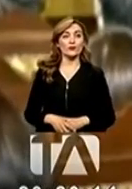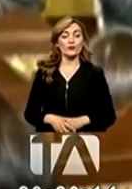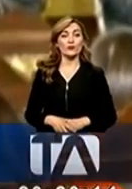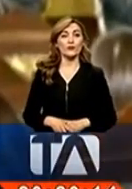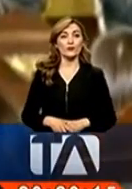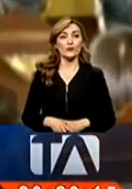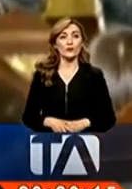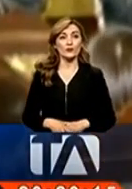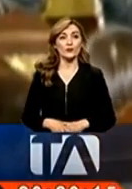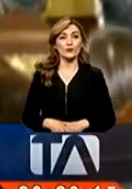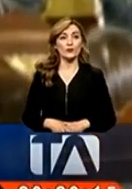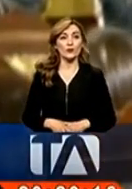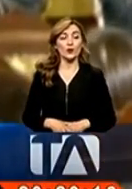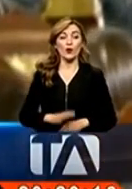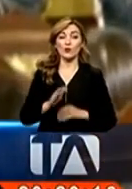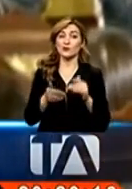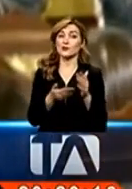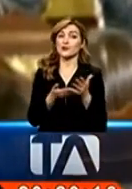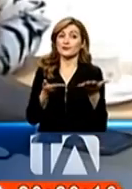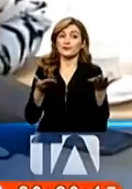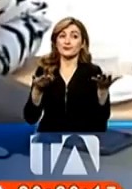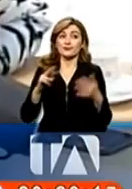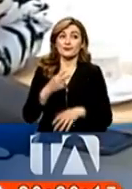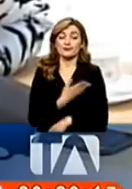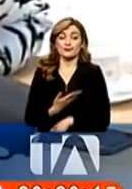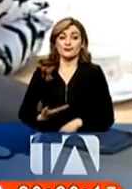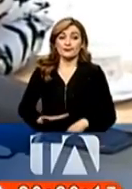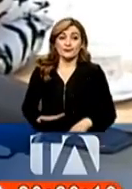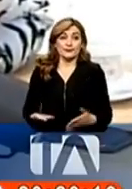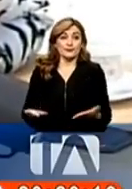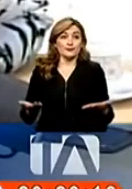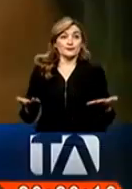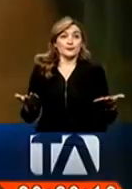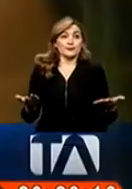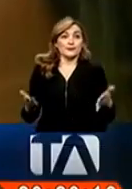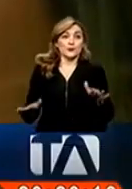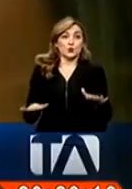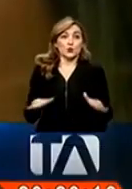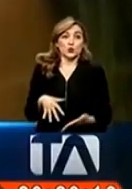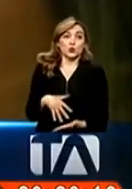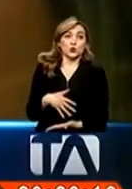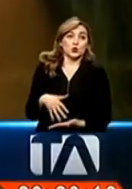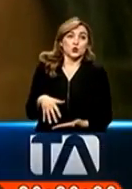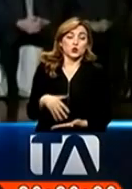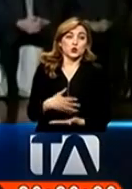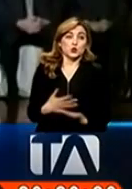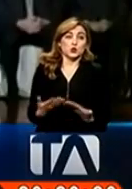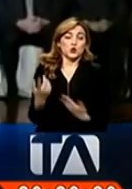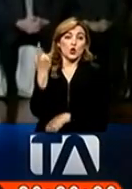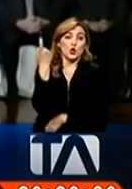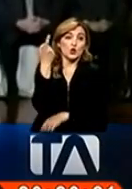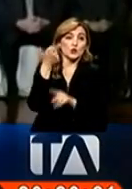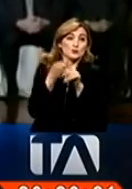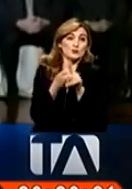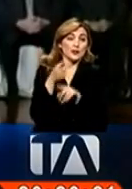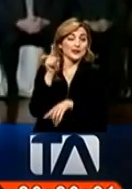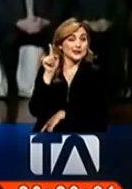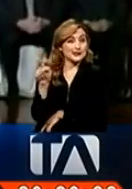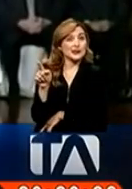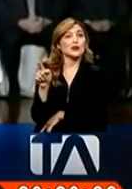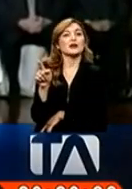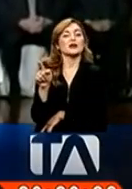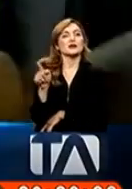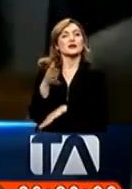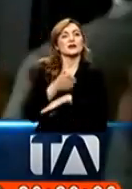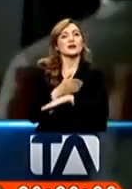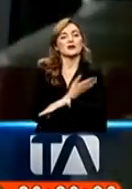Qué gran verdad. Una vez más, la idoneidad del vicepresidente de la República queda en entredicho. 11 meses cumplió María Alejandra Vicuña antes